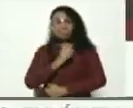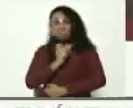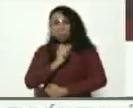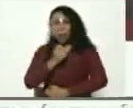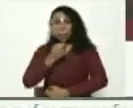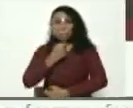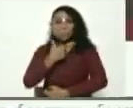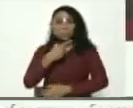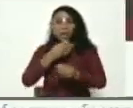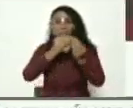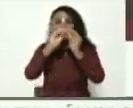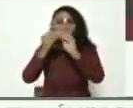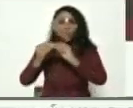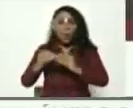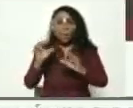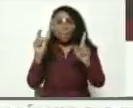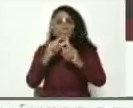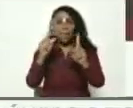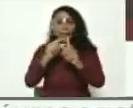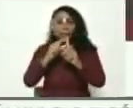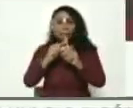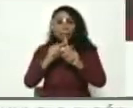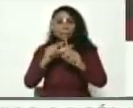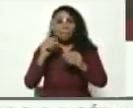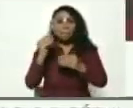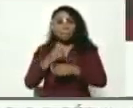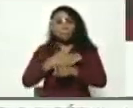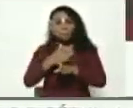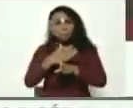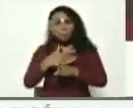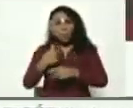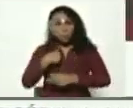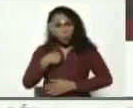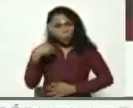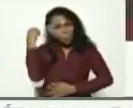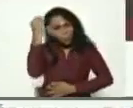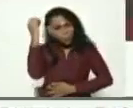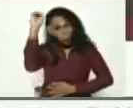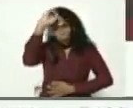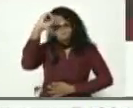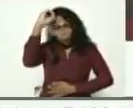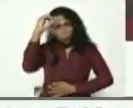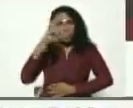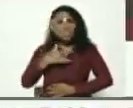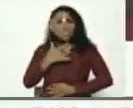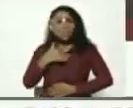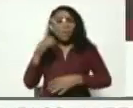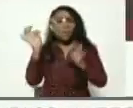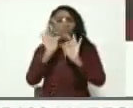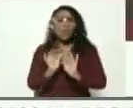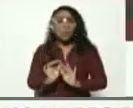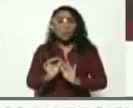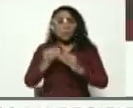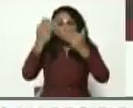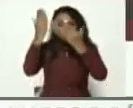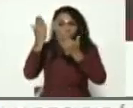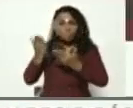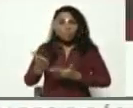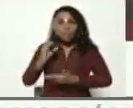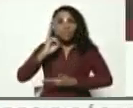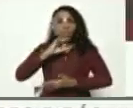de arreglar unas palabras para compartir lo que pienso y lo que siento acerca de la figura cumbre de nuestra